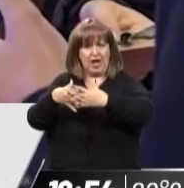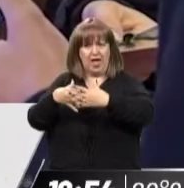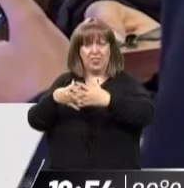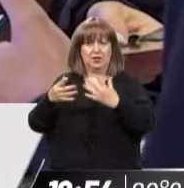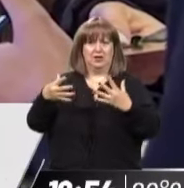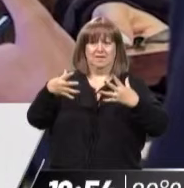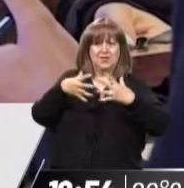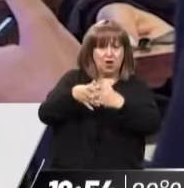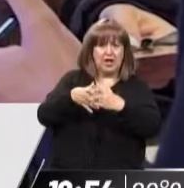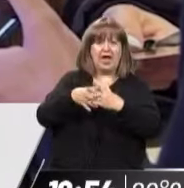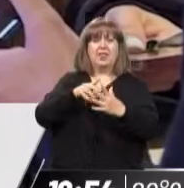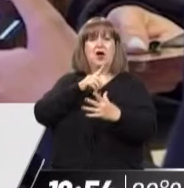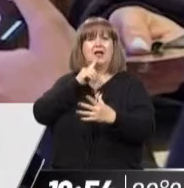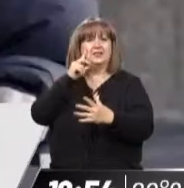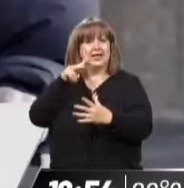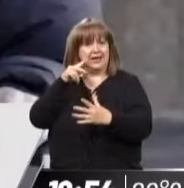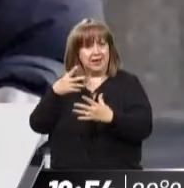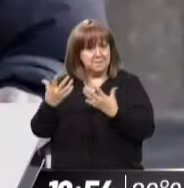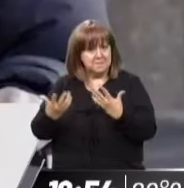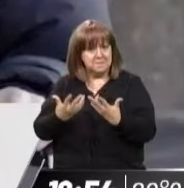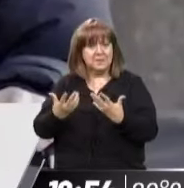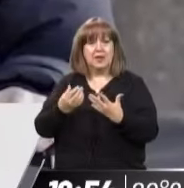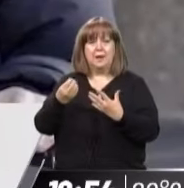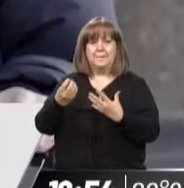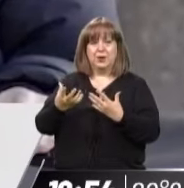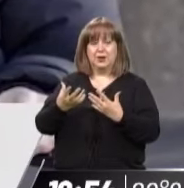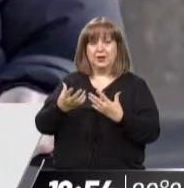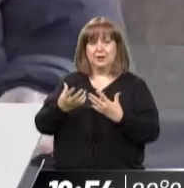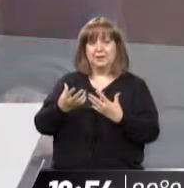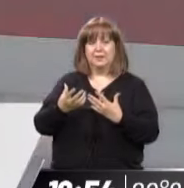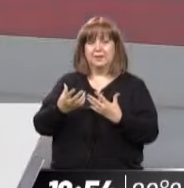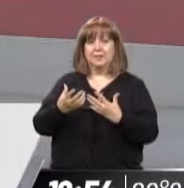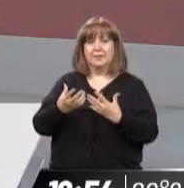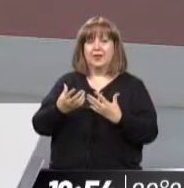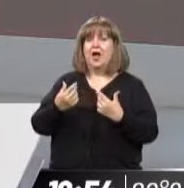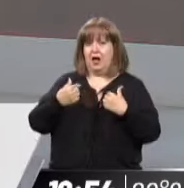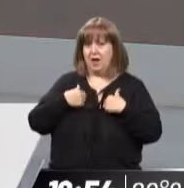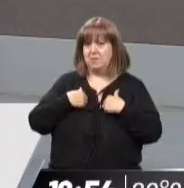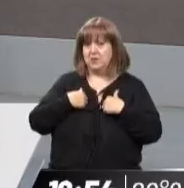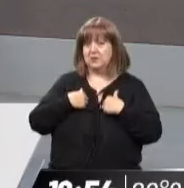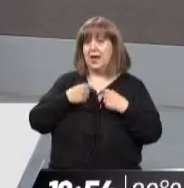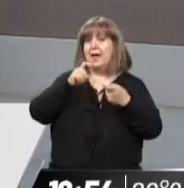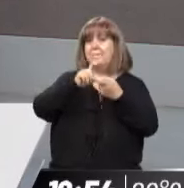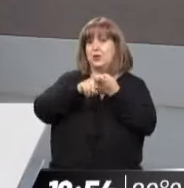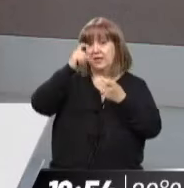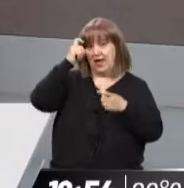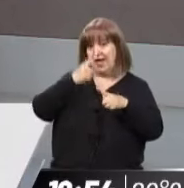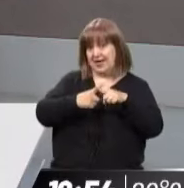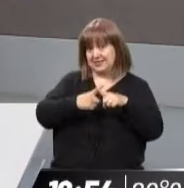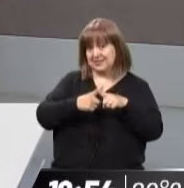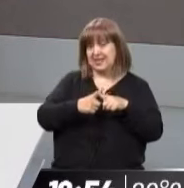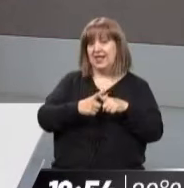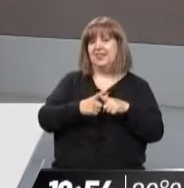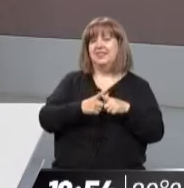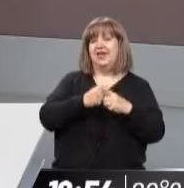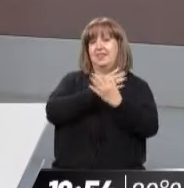bloqueó a ella y que no la deja bien parada. Claro, dice, sí, me bloqueó, pero estoy segura que la conversación